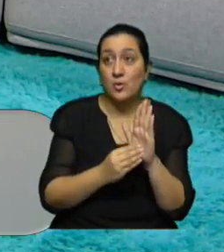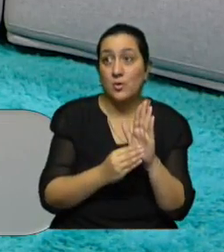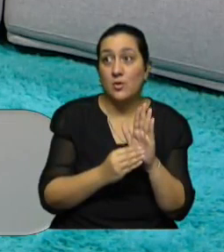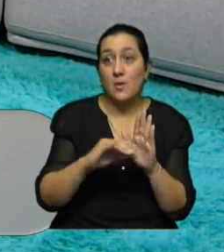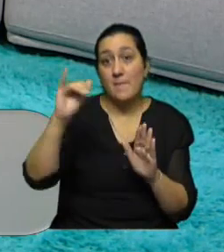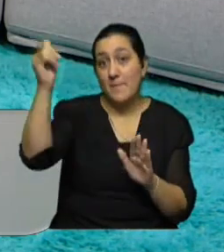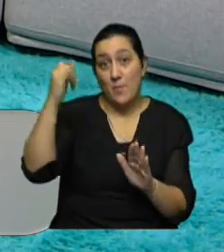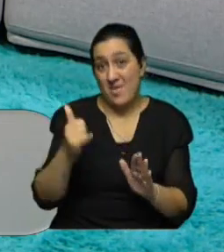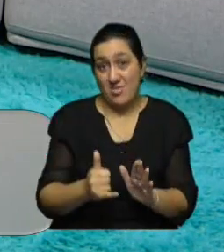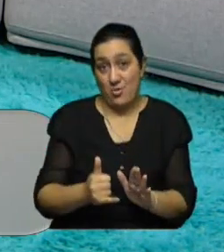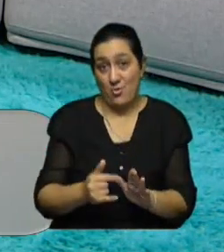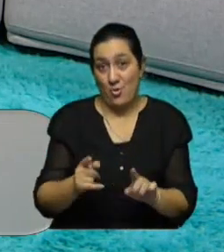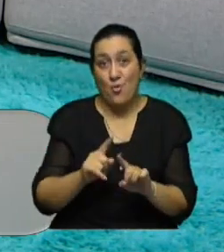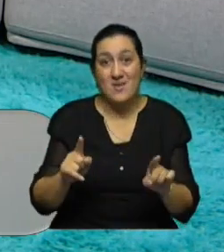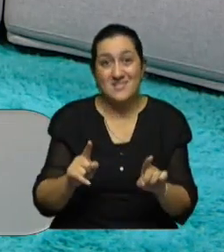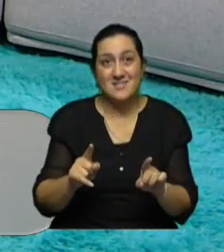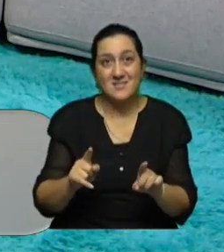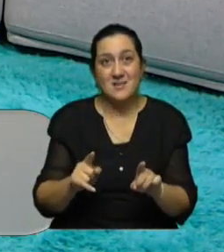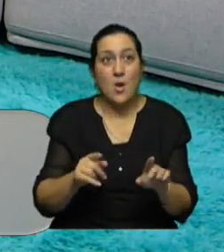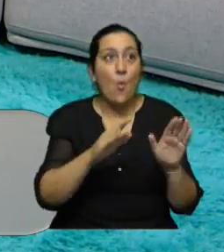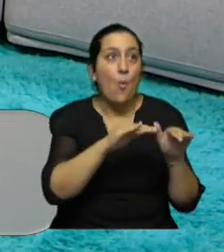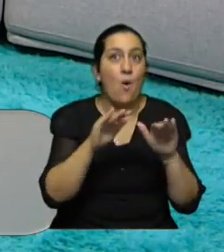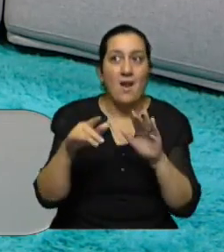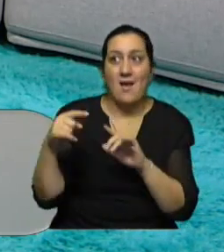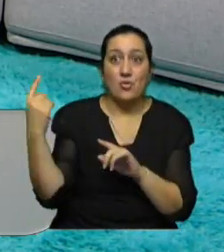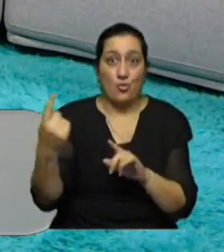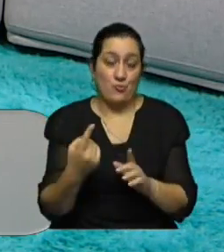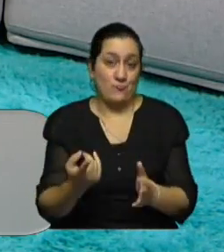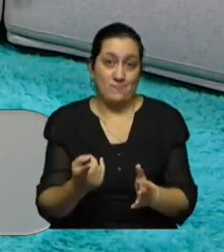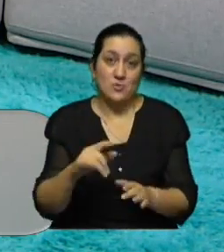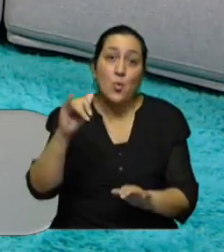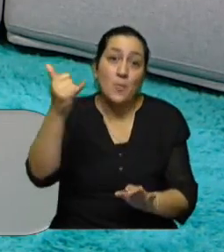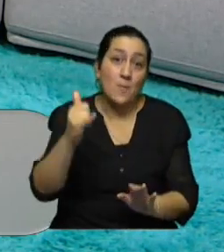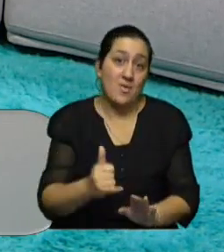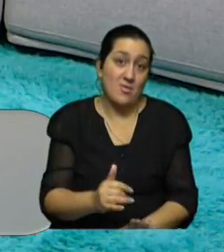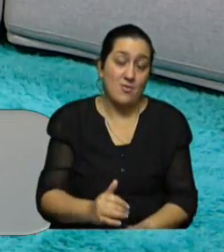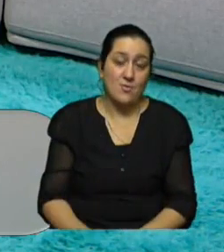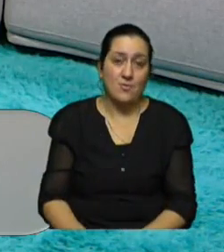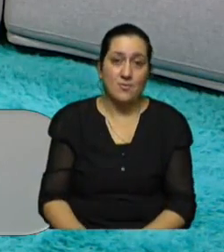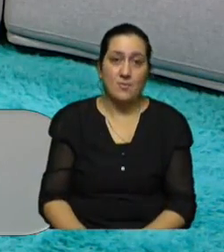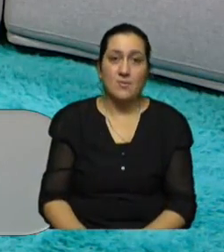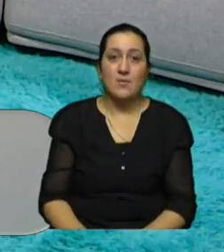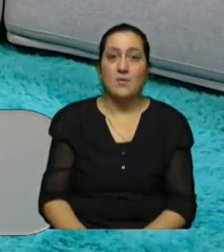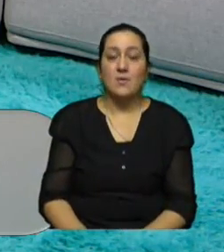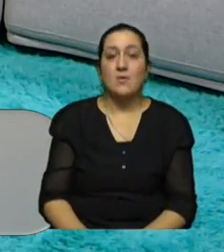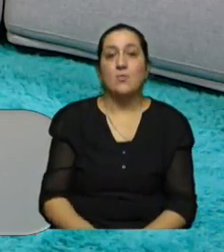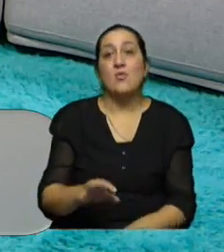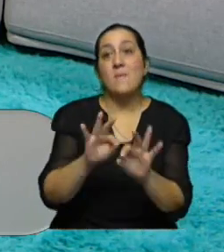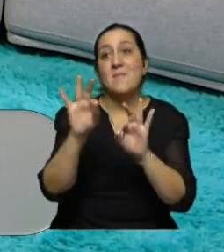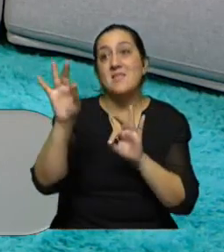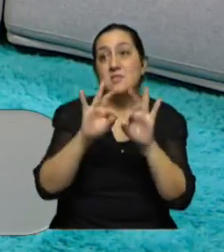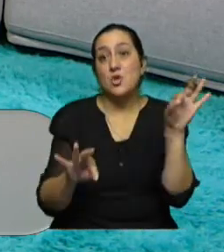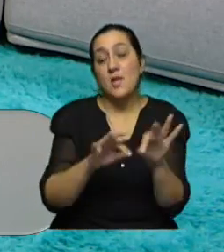de un dato promedio y además de una aproximación, ¿sí? Lo que decíamos, cuando se llevan adelante mediciones de pobreza